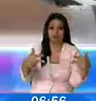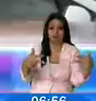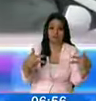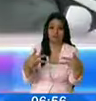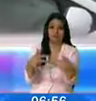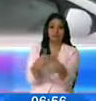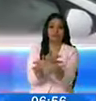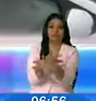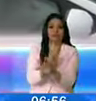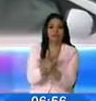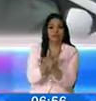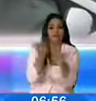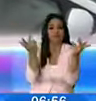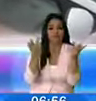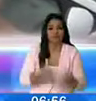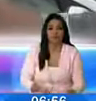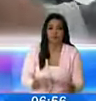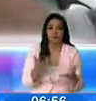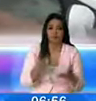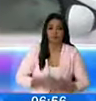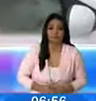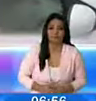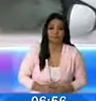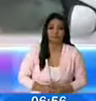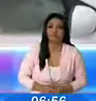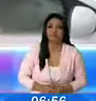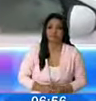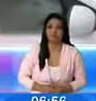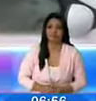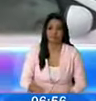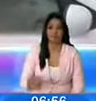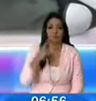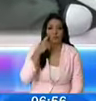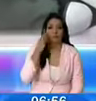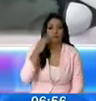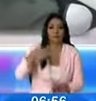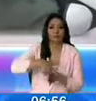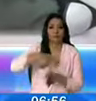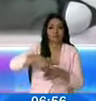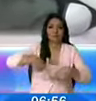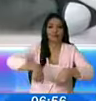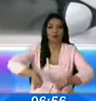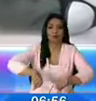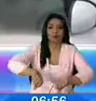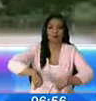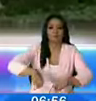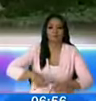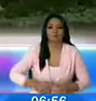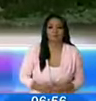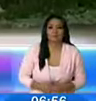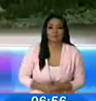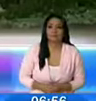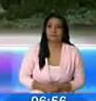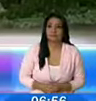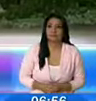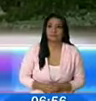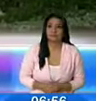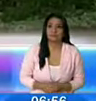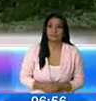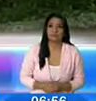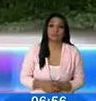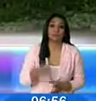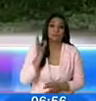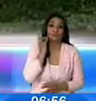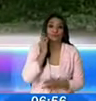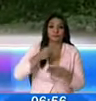Se desvía, pues, por no atropellar, no chocar, de frente. Y los coge a los señores que han estado parados aquí esperando el bus. La fallecida, que fue